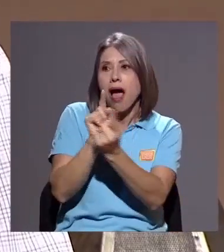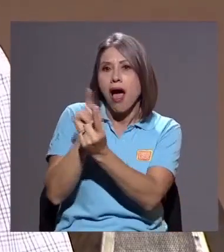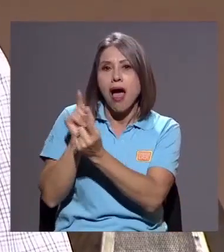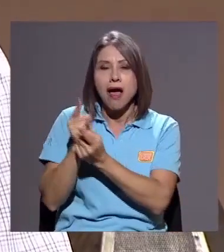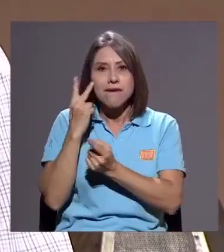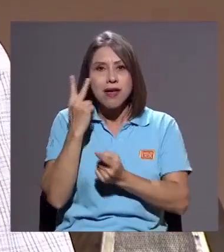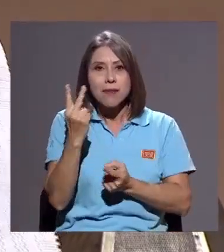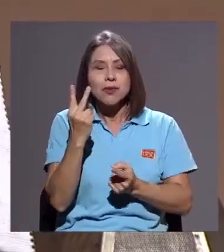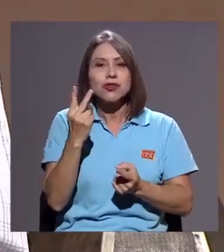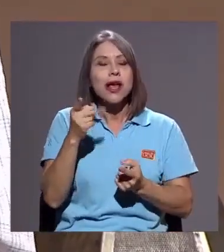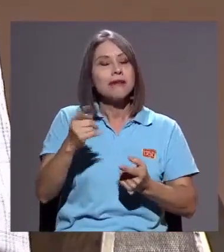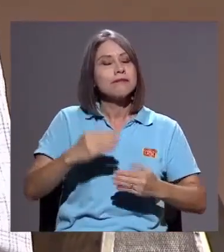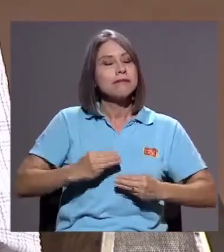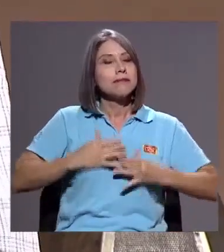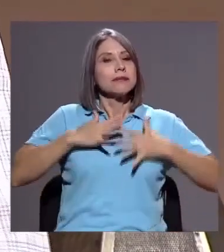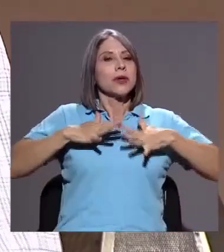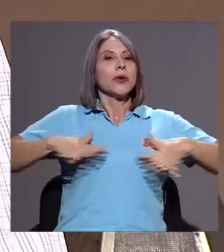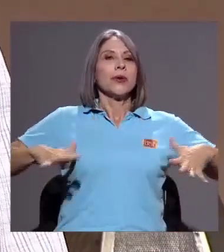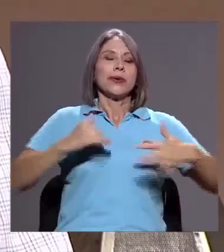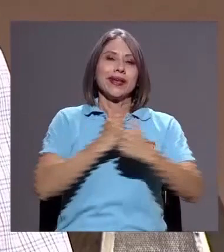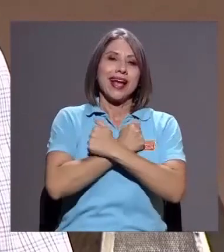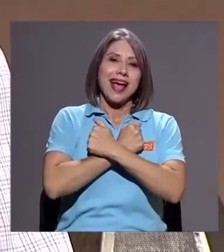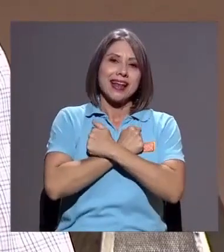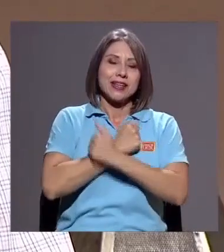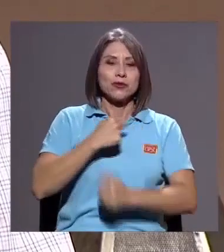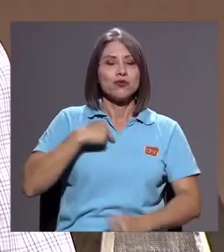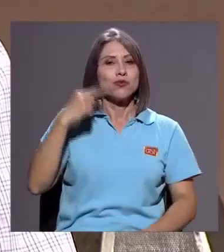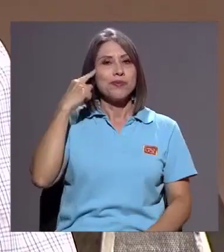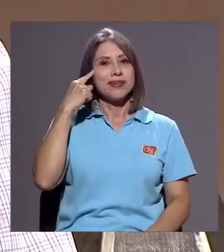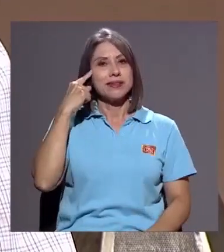se respira un gran cariño, y yo pienso